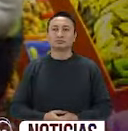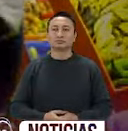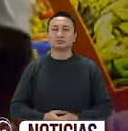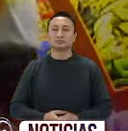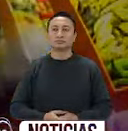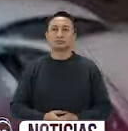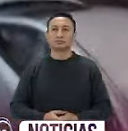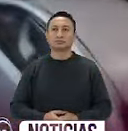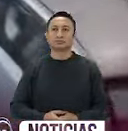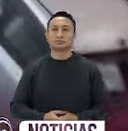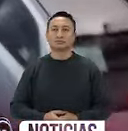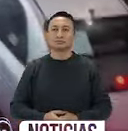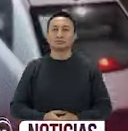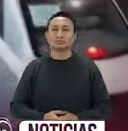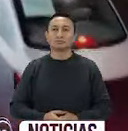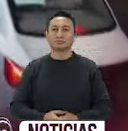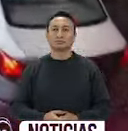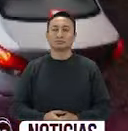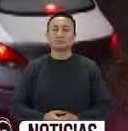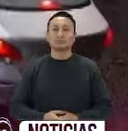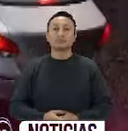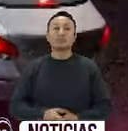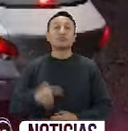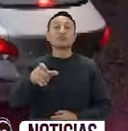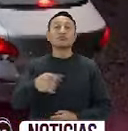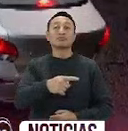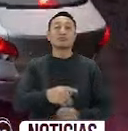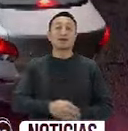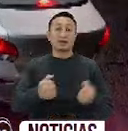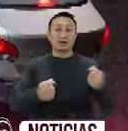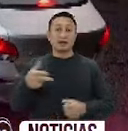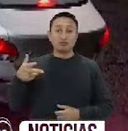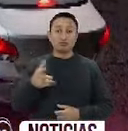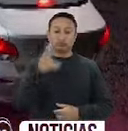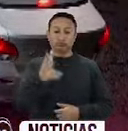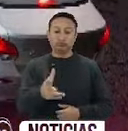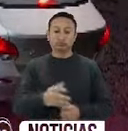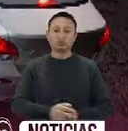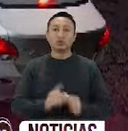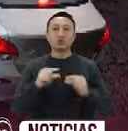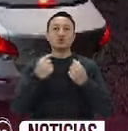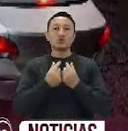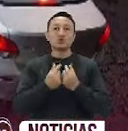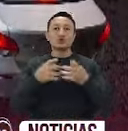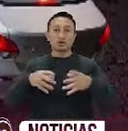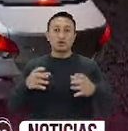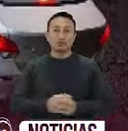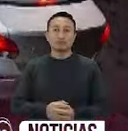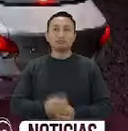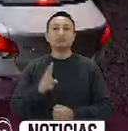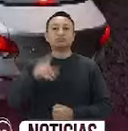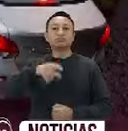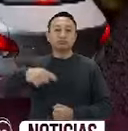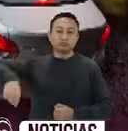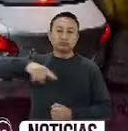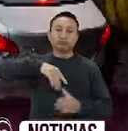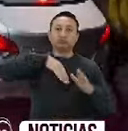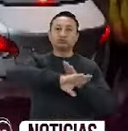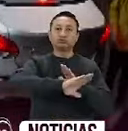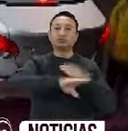Los delincuentes llegaron en este carro plomo sin placas. Era una banda. Se bajaron 4 e ingresaron al